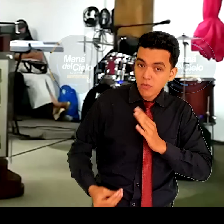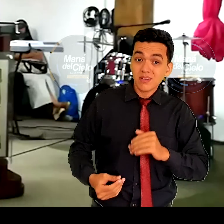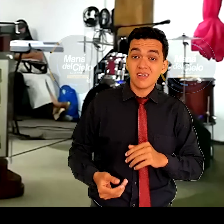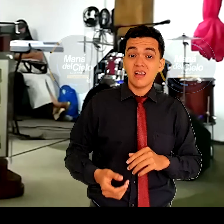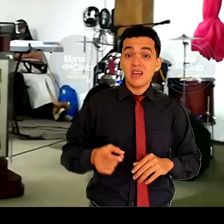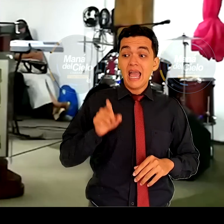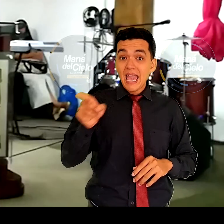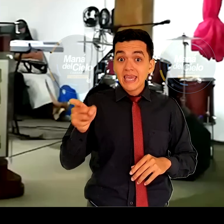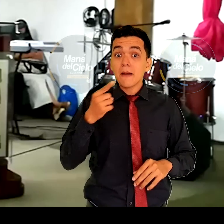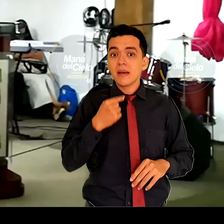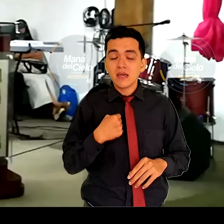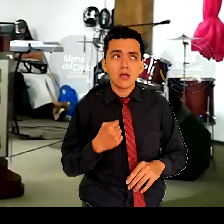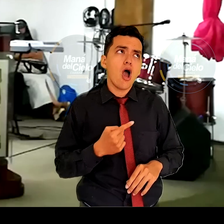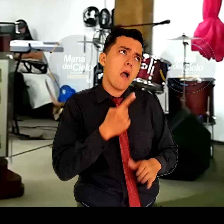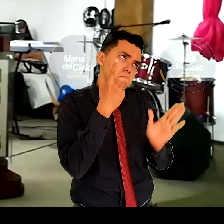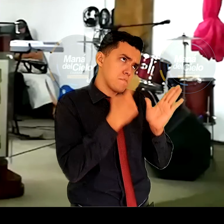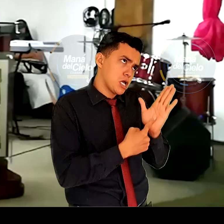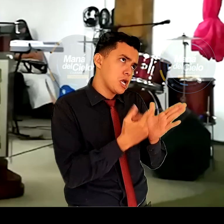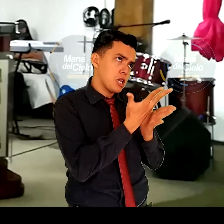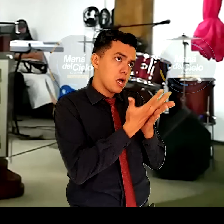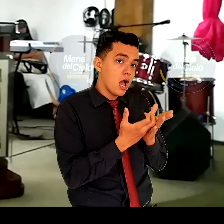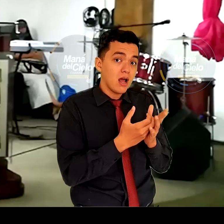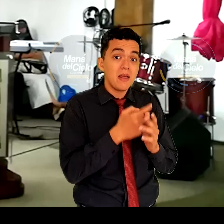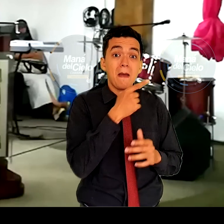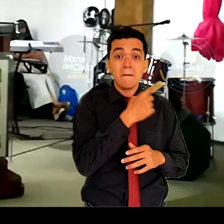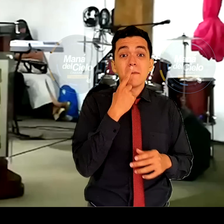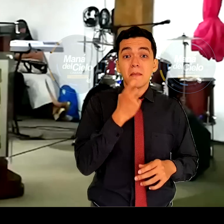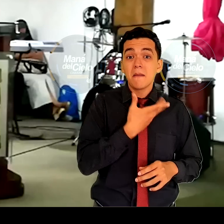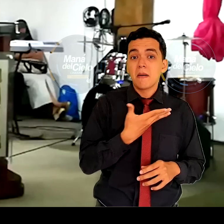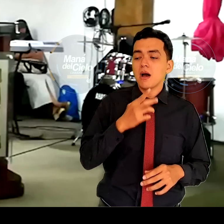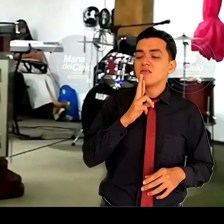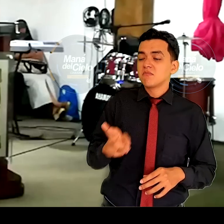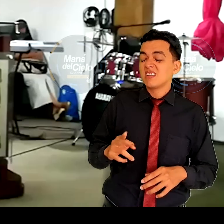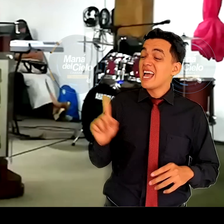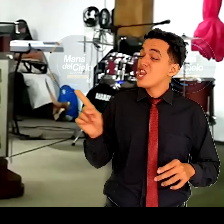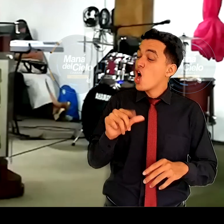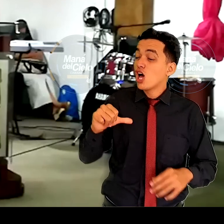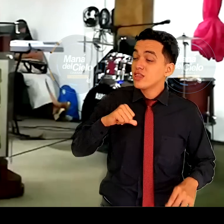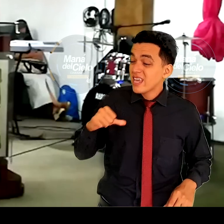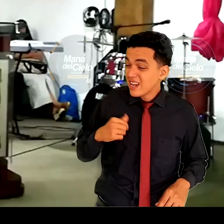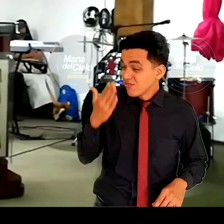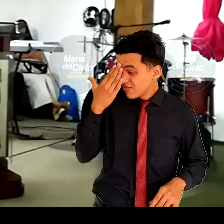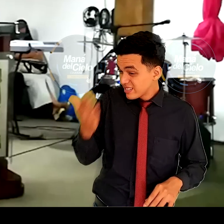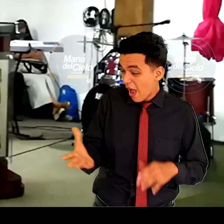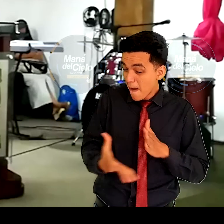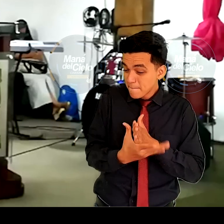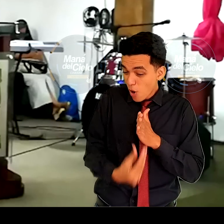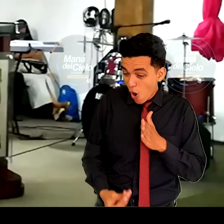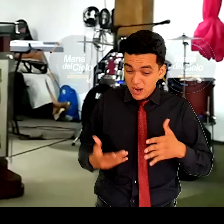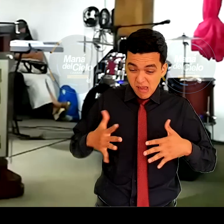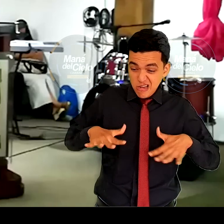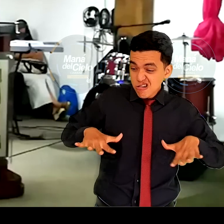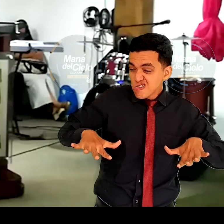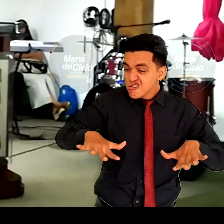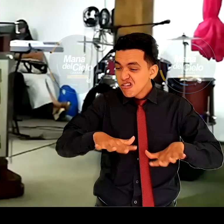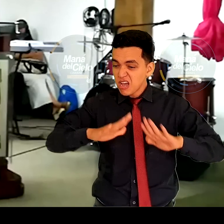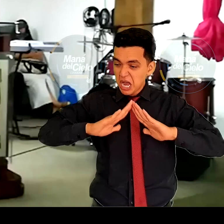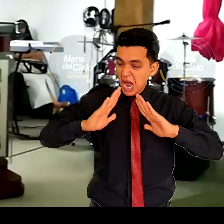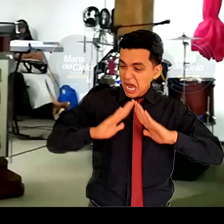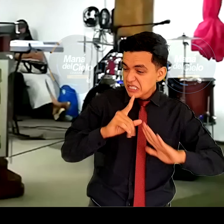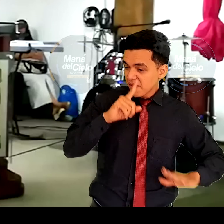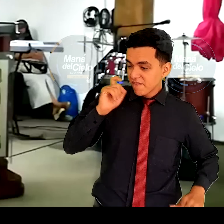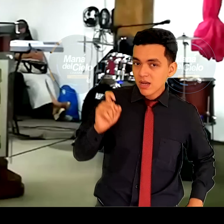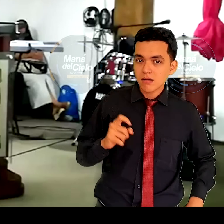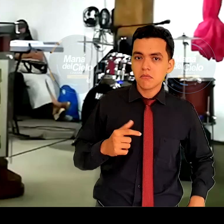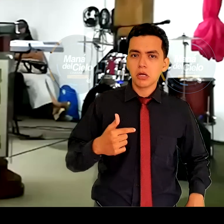regalar 1000 pesitos más? No tenemos. ¿Pero usted por qué pide? Usted no sabe que somos pobres. Digo, hermana, me sembró tanta pobreza, tanta miserableza. Y yo al llegar a